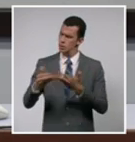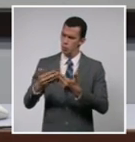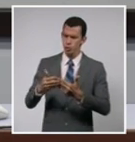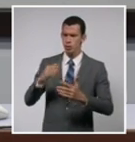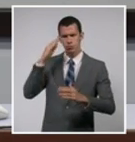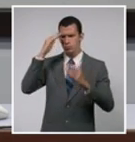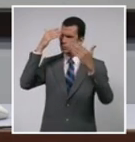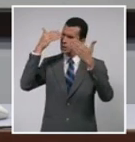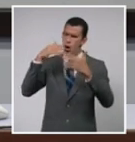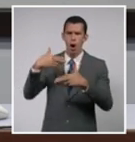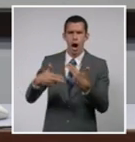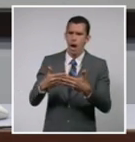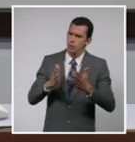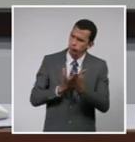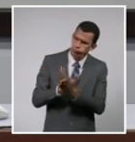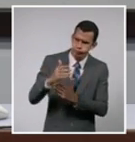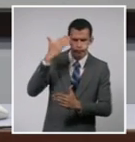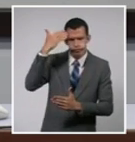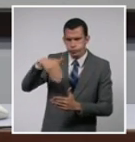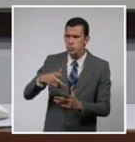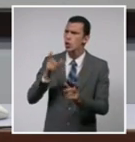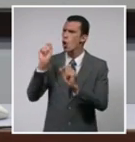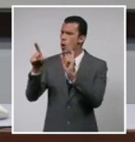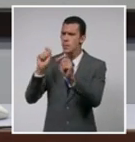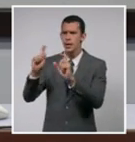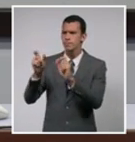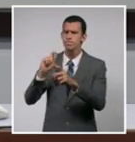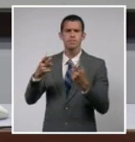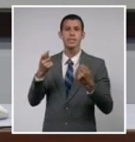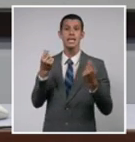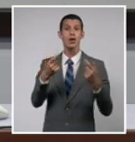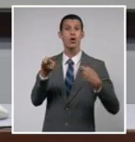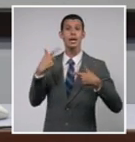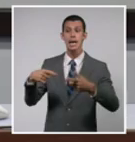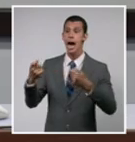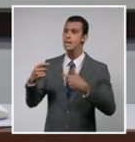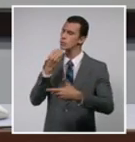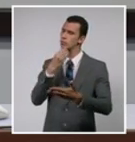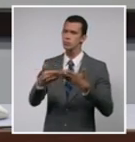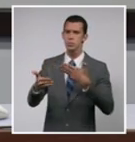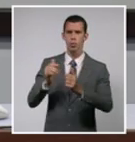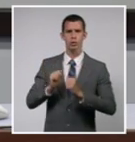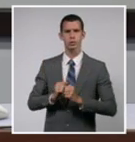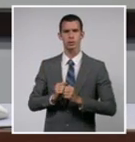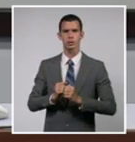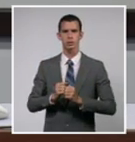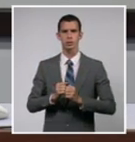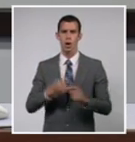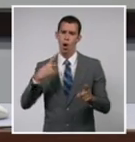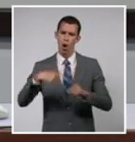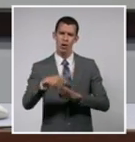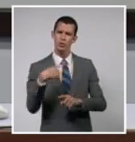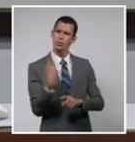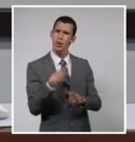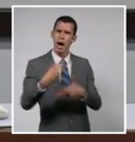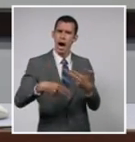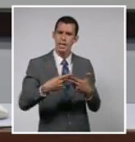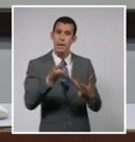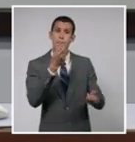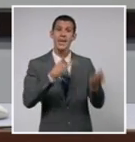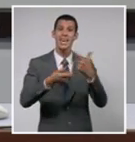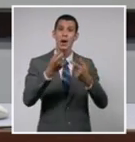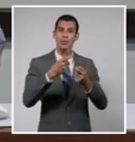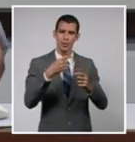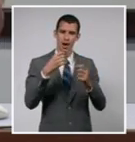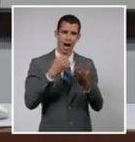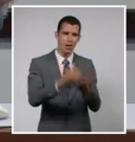un apoyo dentro de lo posible a la fabricación de medicamentos, a la importación de medicamentos. Cada vez que hay una cuarentena